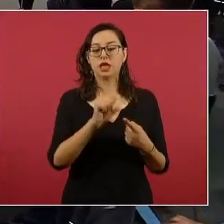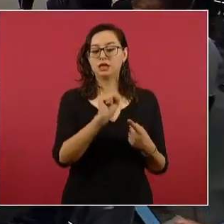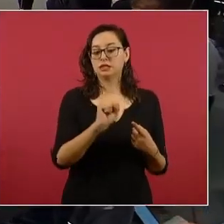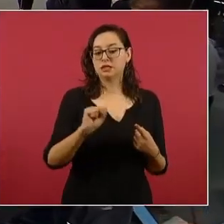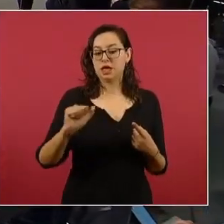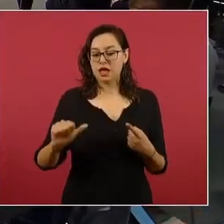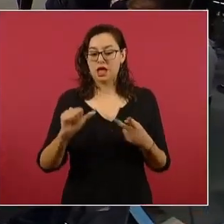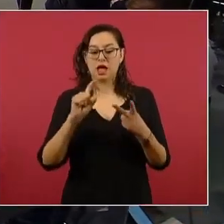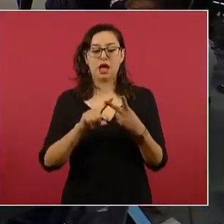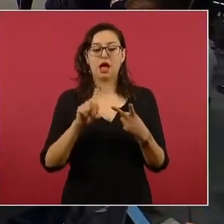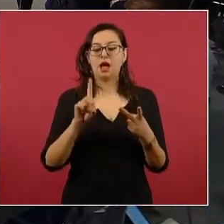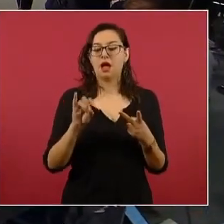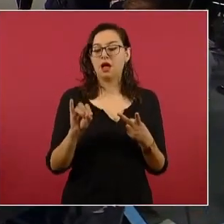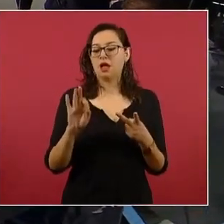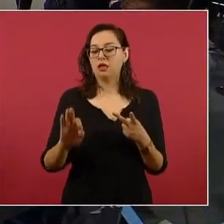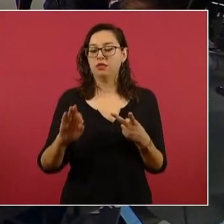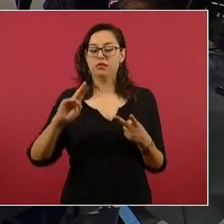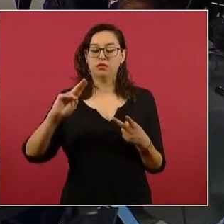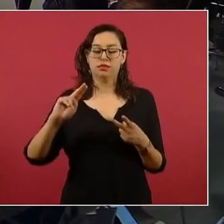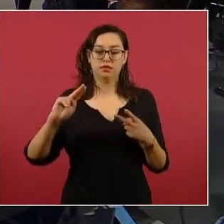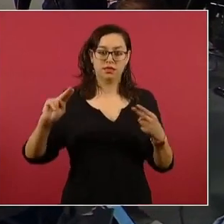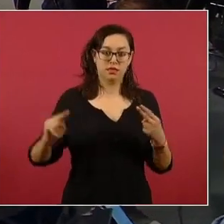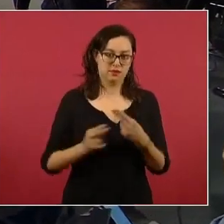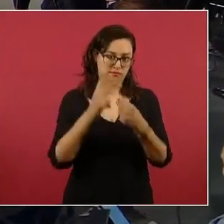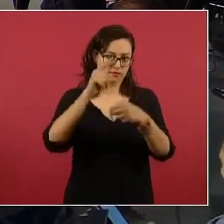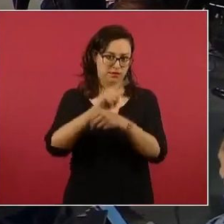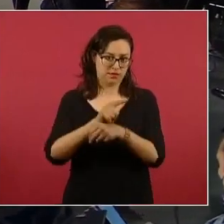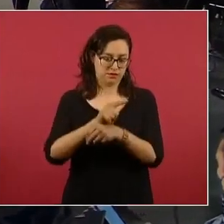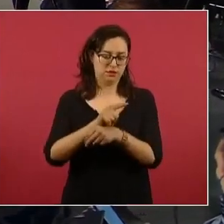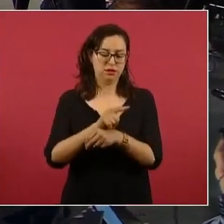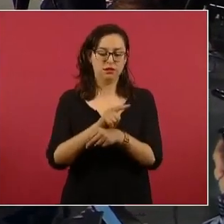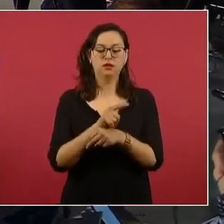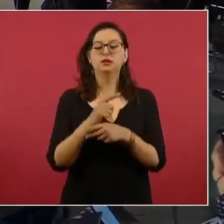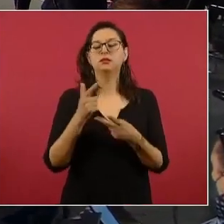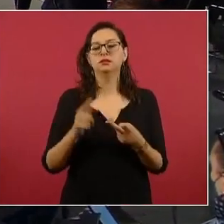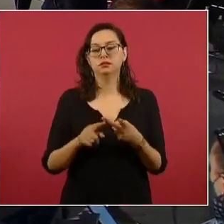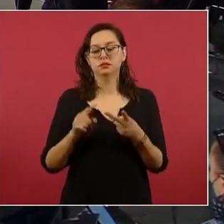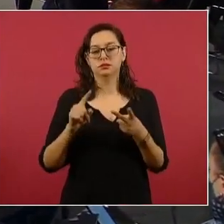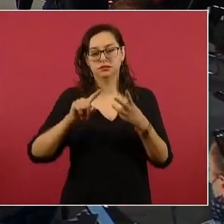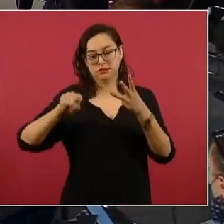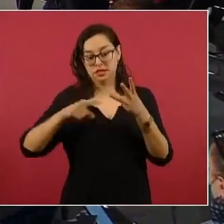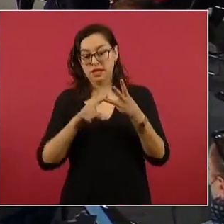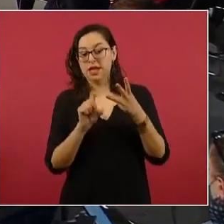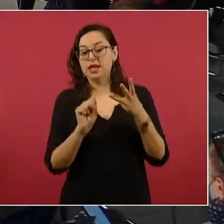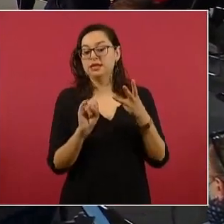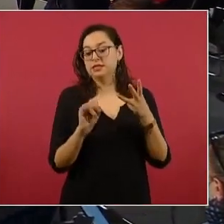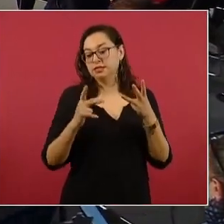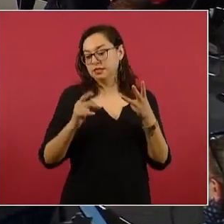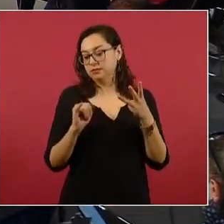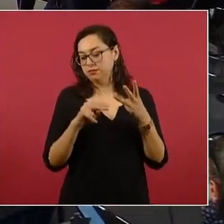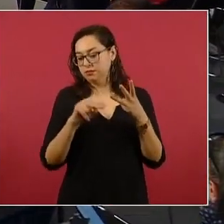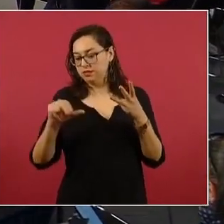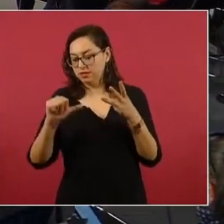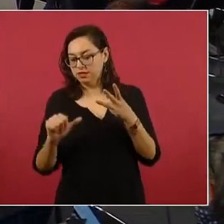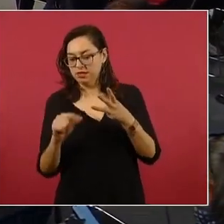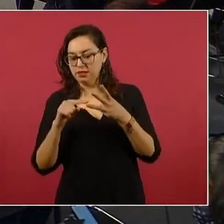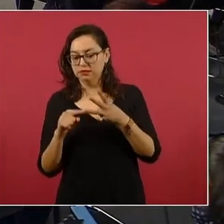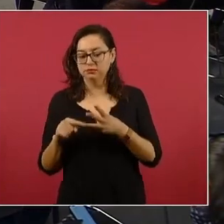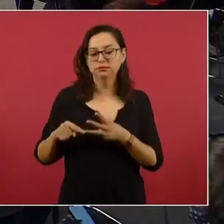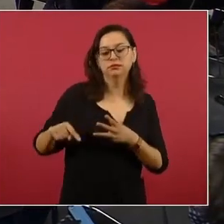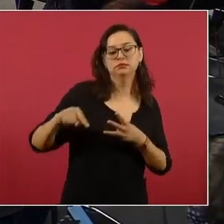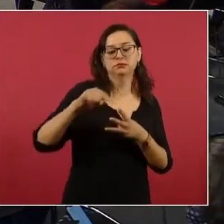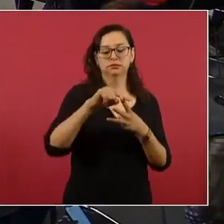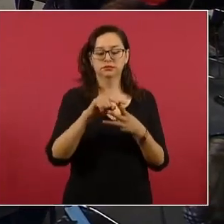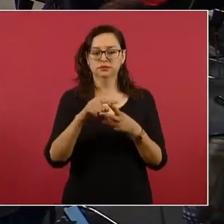la Procuraduría de Protección a Menores depende del DIF nacional, que a su vez depende de la Secretaría de Salud, pueden hacer una evaluación